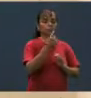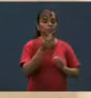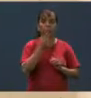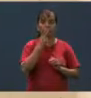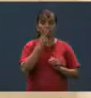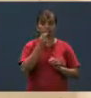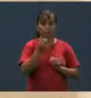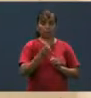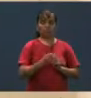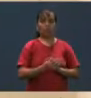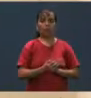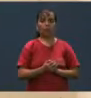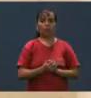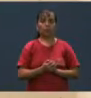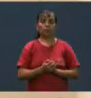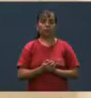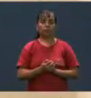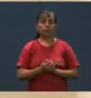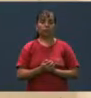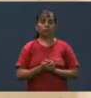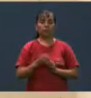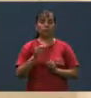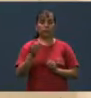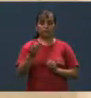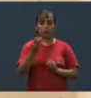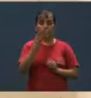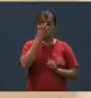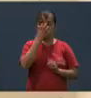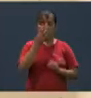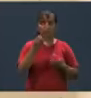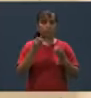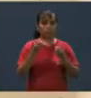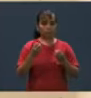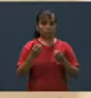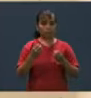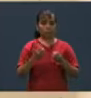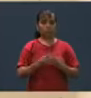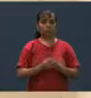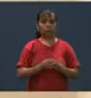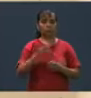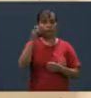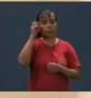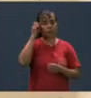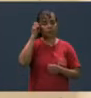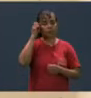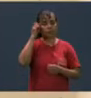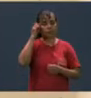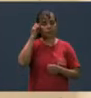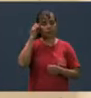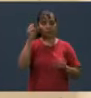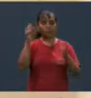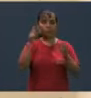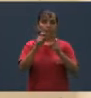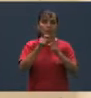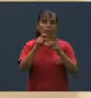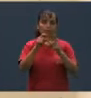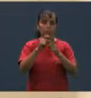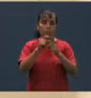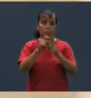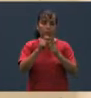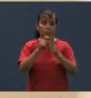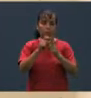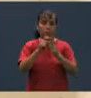ante ustedes, hermanos, que he pecado mucho de